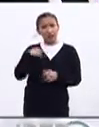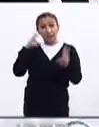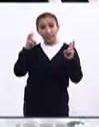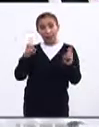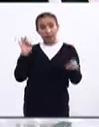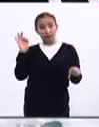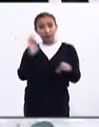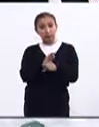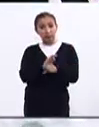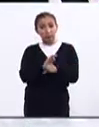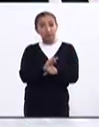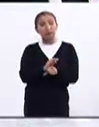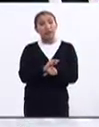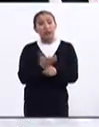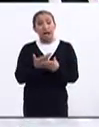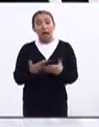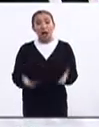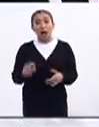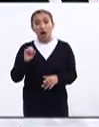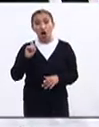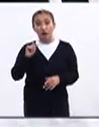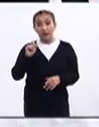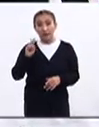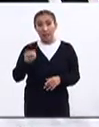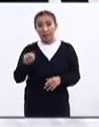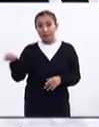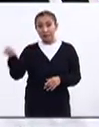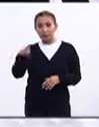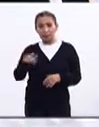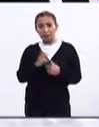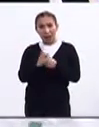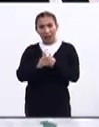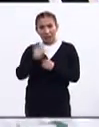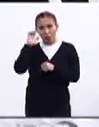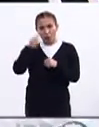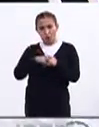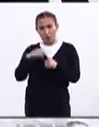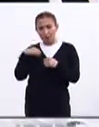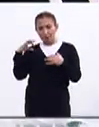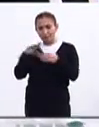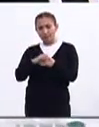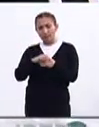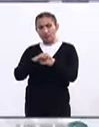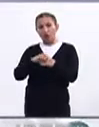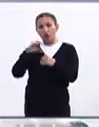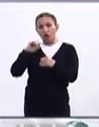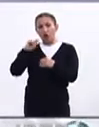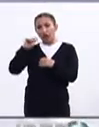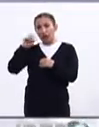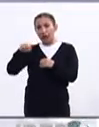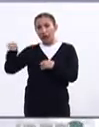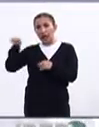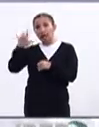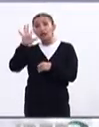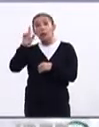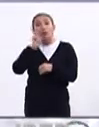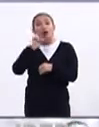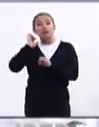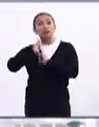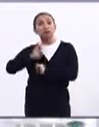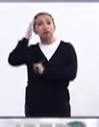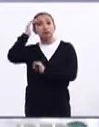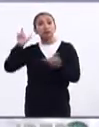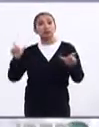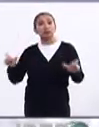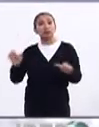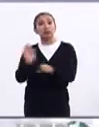temas de defensa, en este momento en la OTAN, de los países europeos que integran la Organización del Tratado Atlántico Norte, 5 mujeres son ministras de